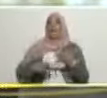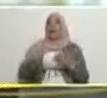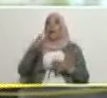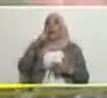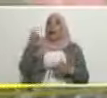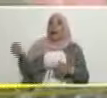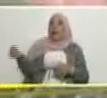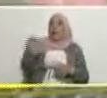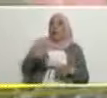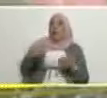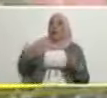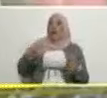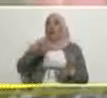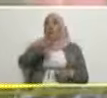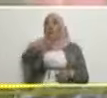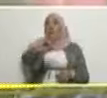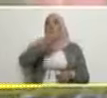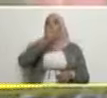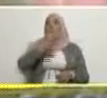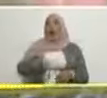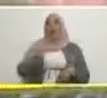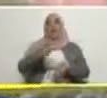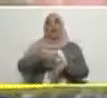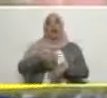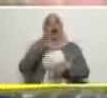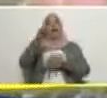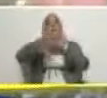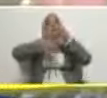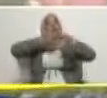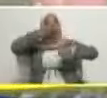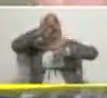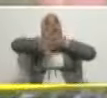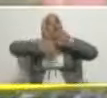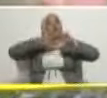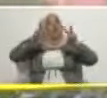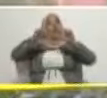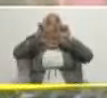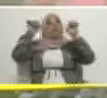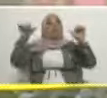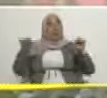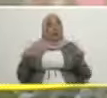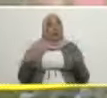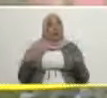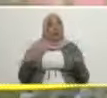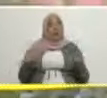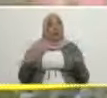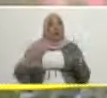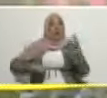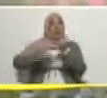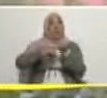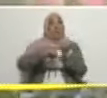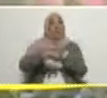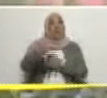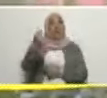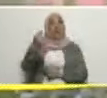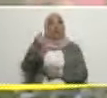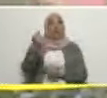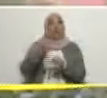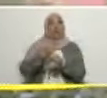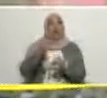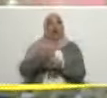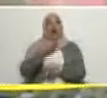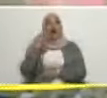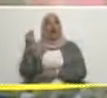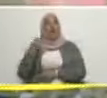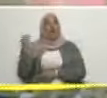le voy a dedicar el lunes un buen tiempo a explicar el nuevo sistema de apoyo económico y financiamiento de la